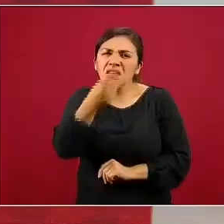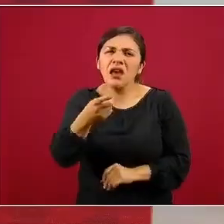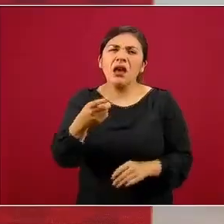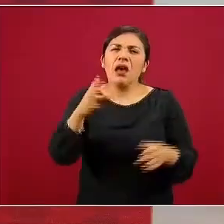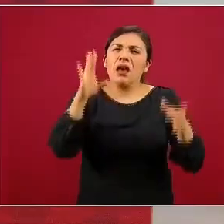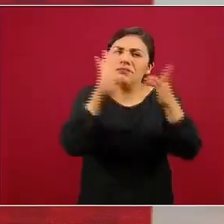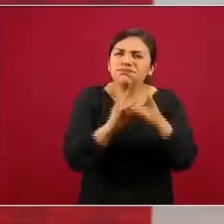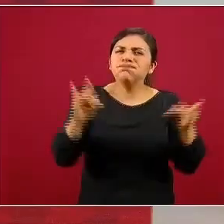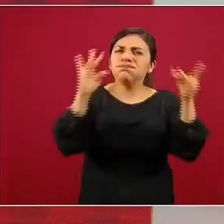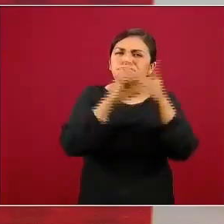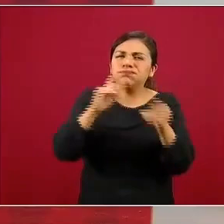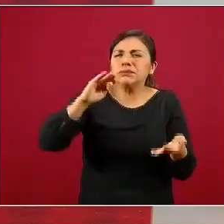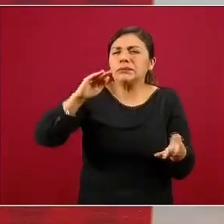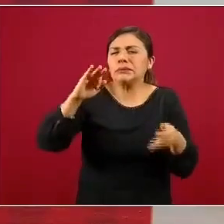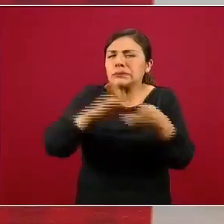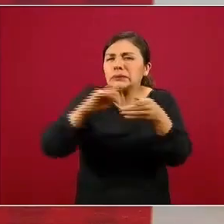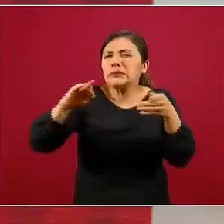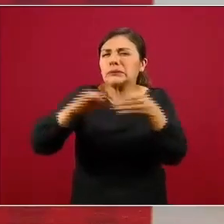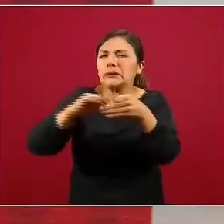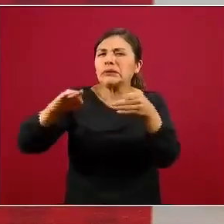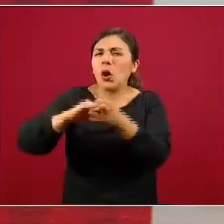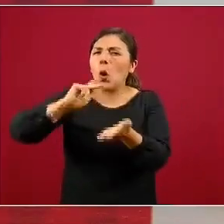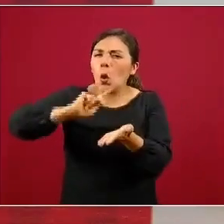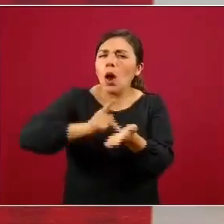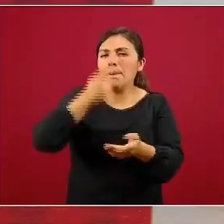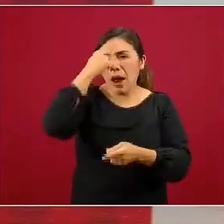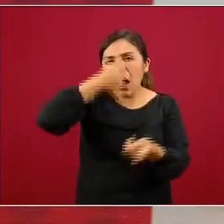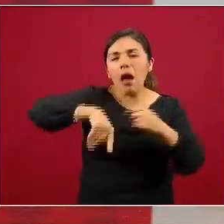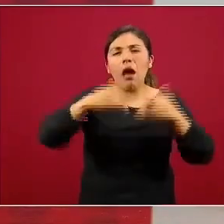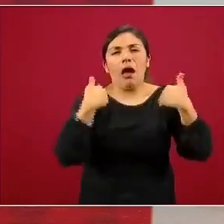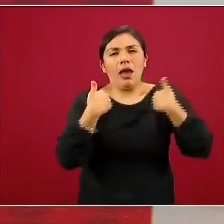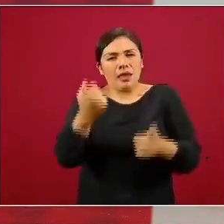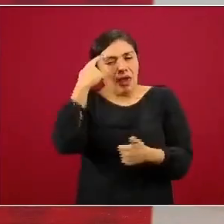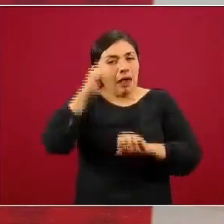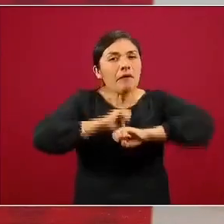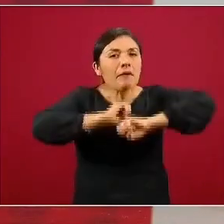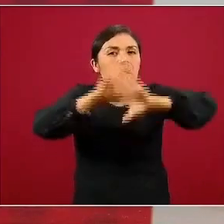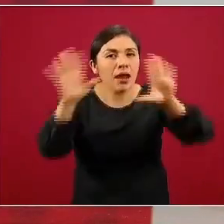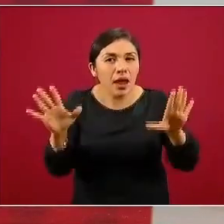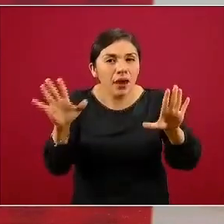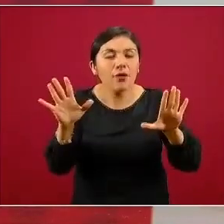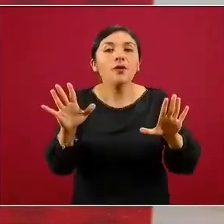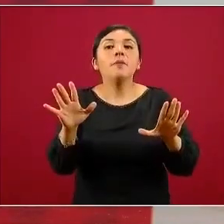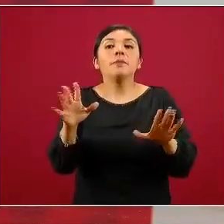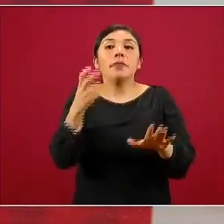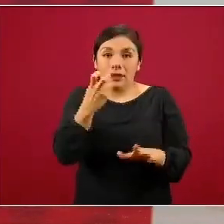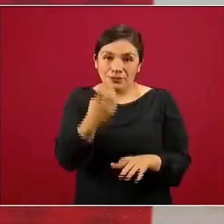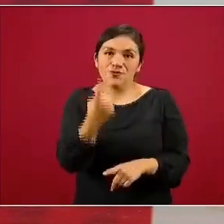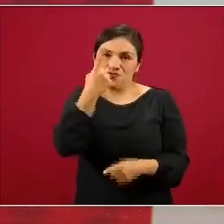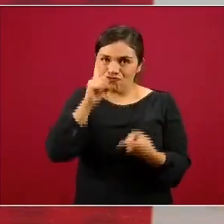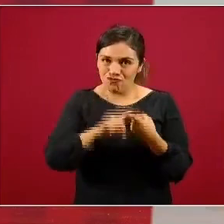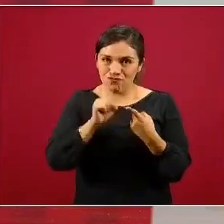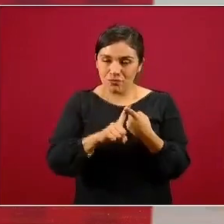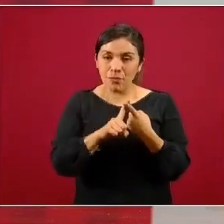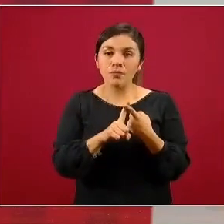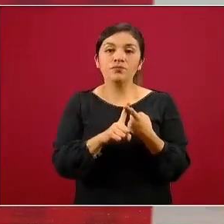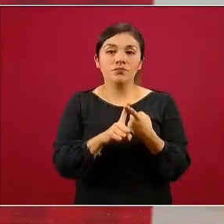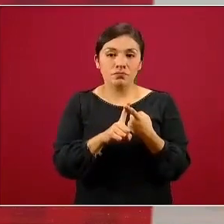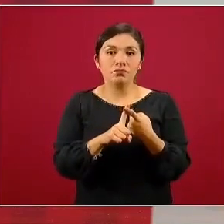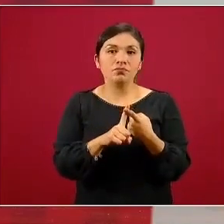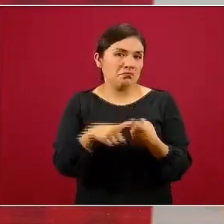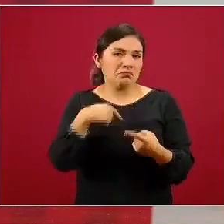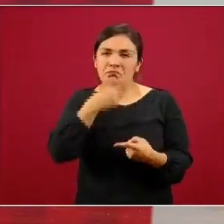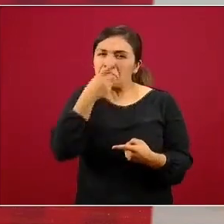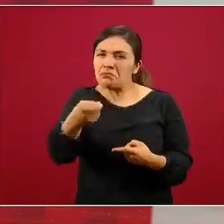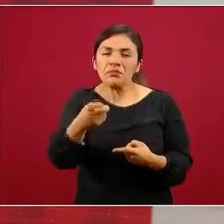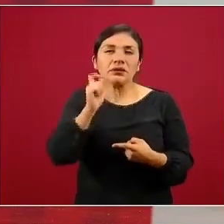los señalamientos que repetimos para que vayan quedando claros. Este es uno de ellos. La